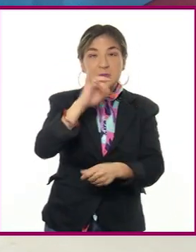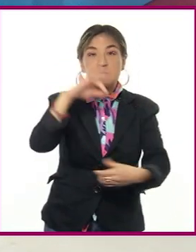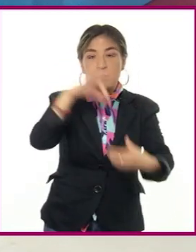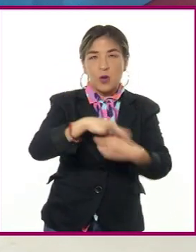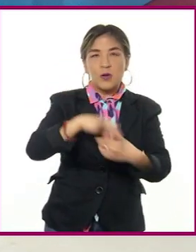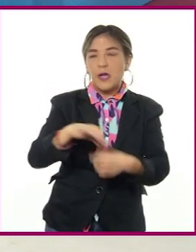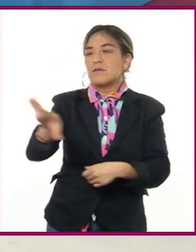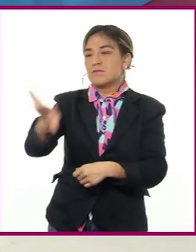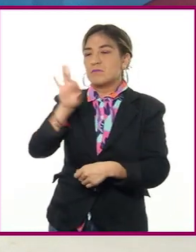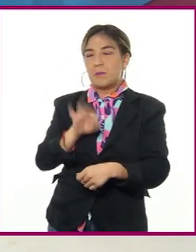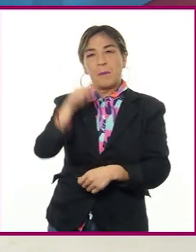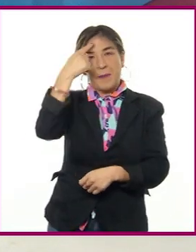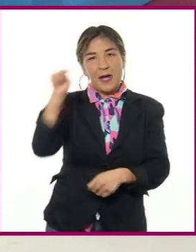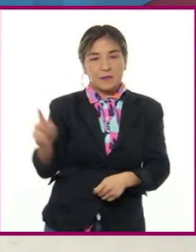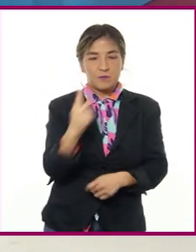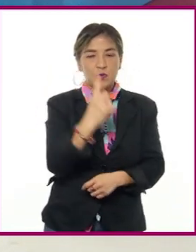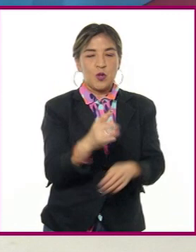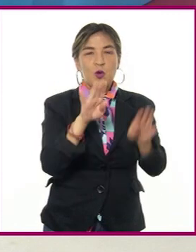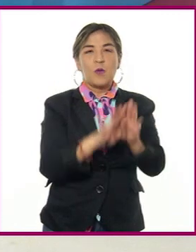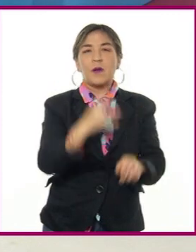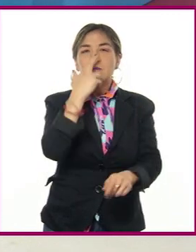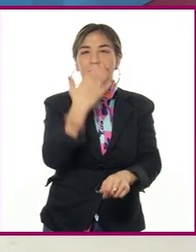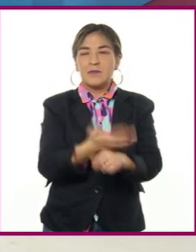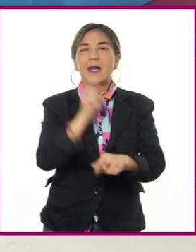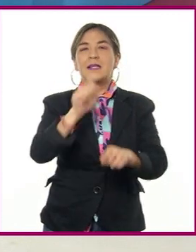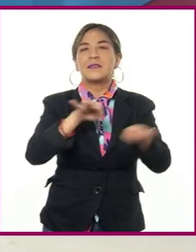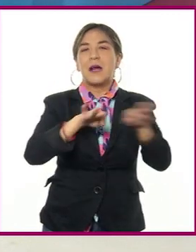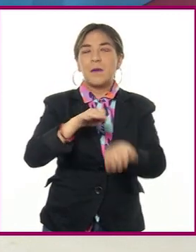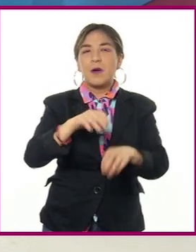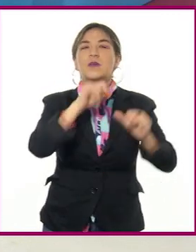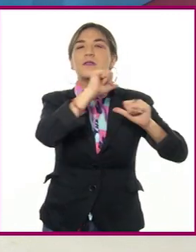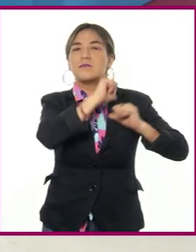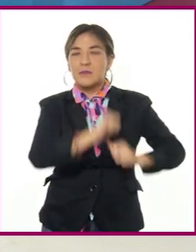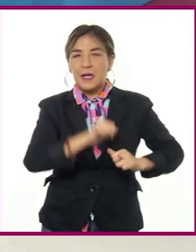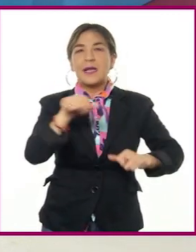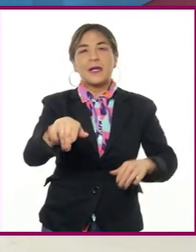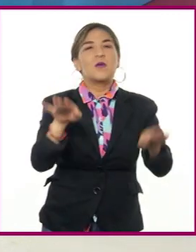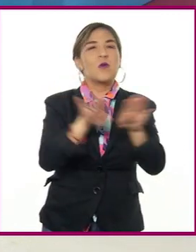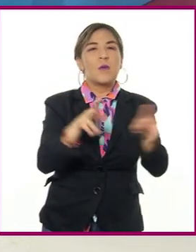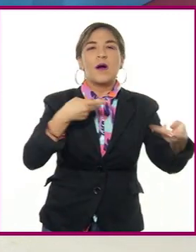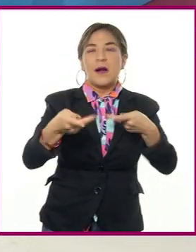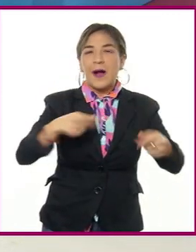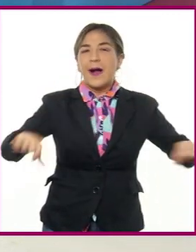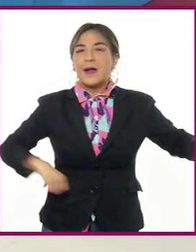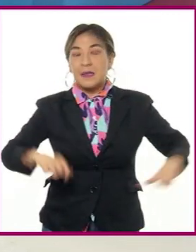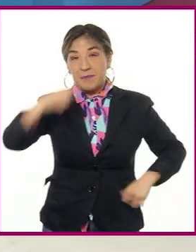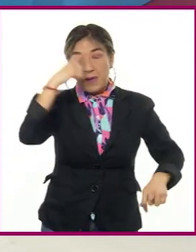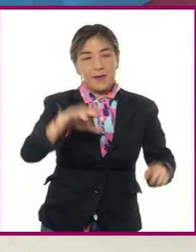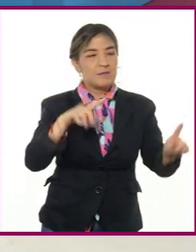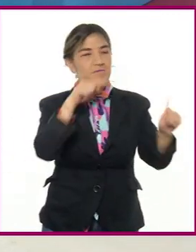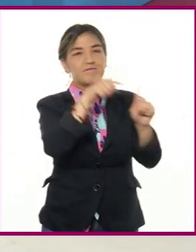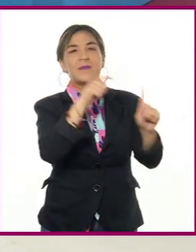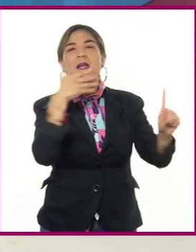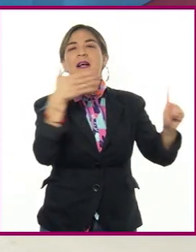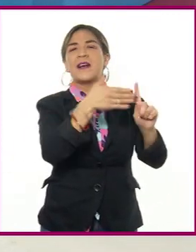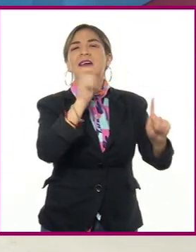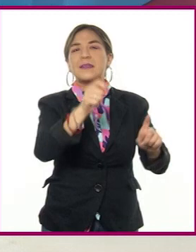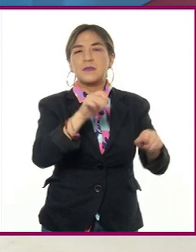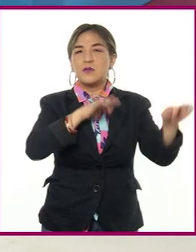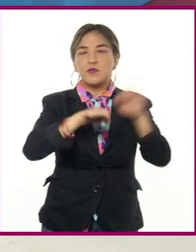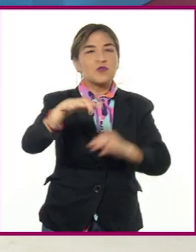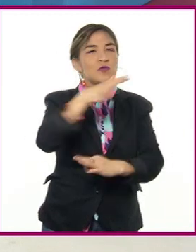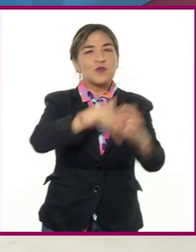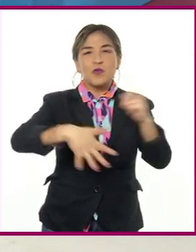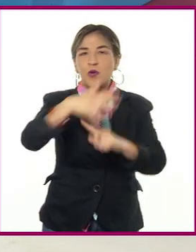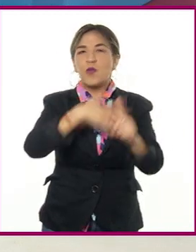o individuos que prestan servicios en instituciones del Estado y encabezan labores que buscan el bien común y la creación